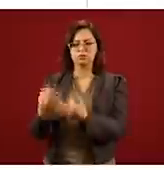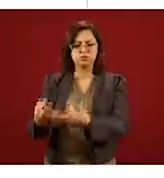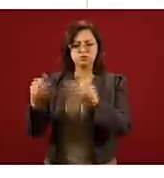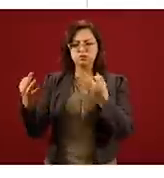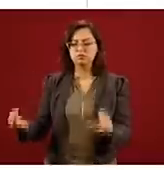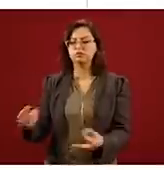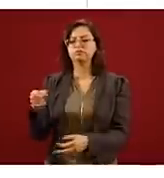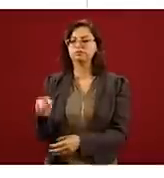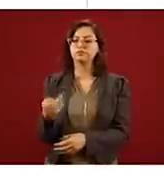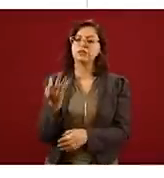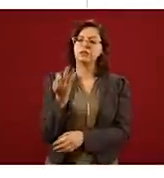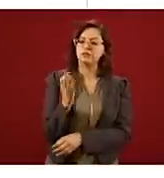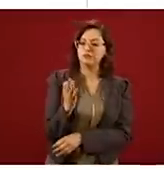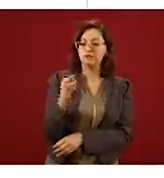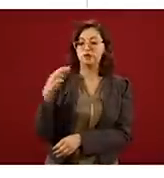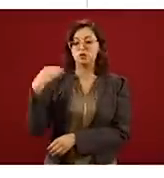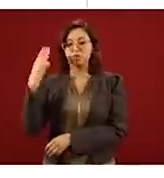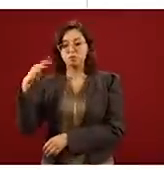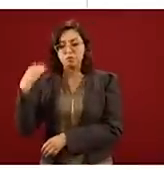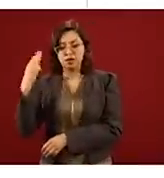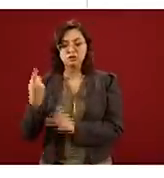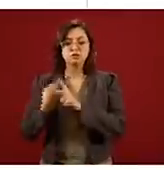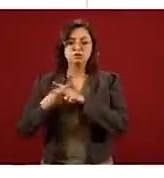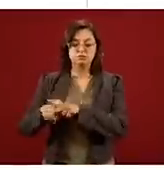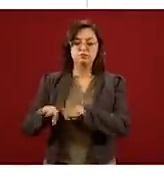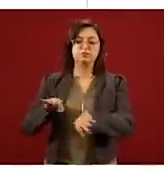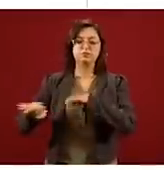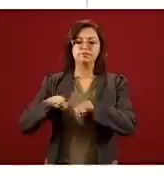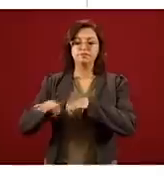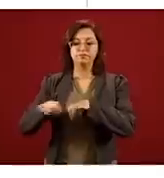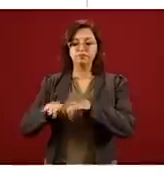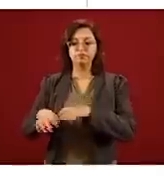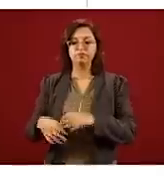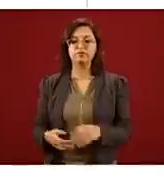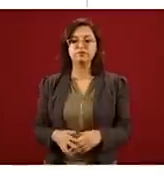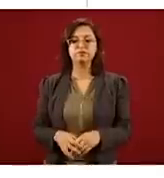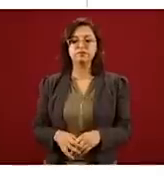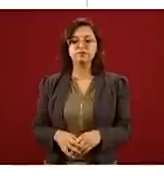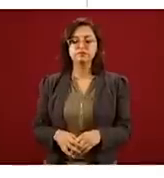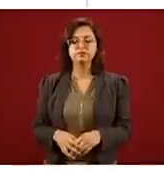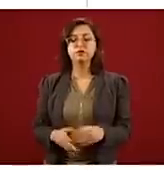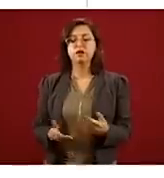entran entre febrero y marzo. Esto nos va a llevar a la